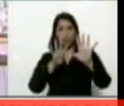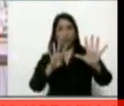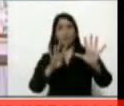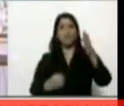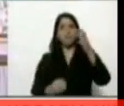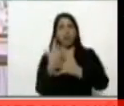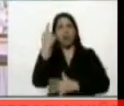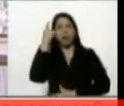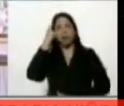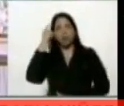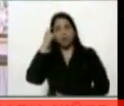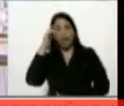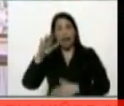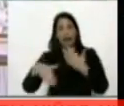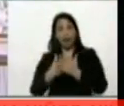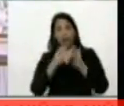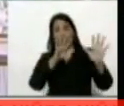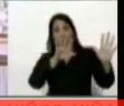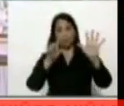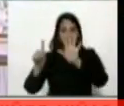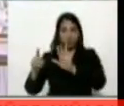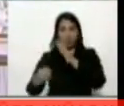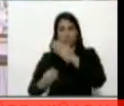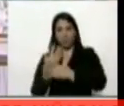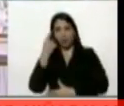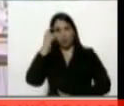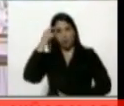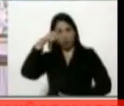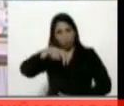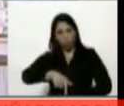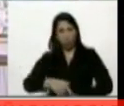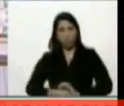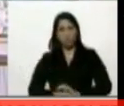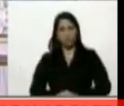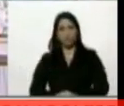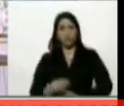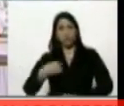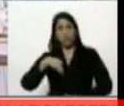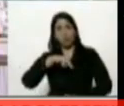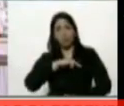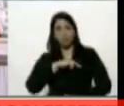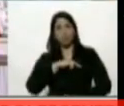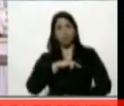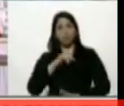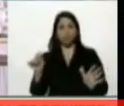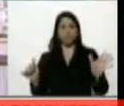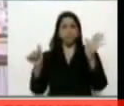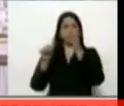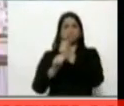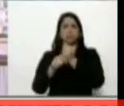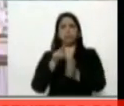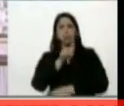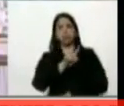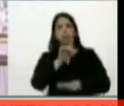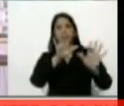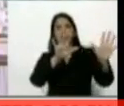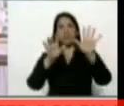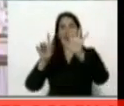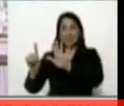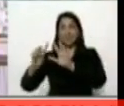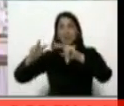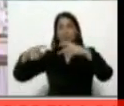parte. Igual que durante todos estos años vivimos el cuento de los entrenadores cubanos y los médicos cubanos, cada país que vive